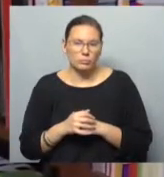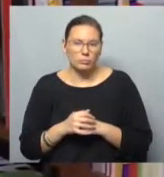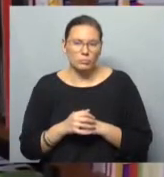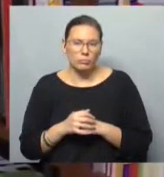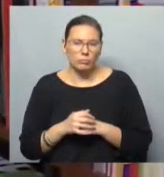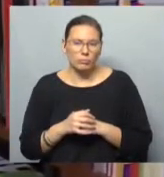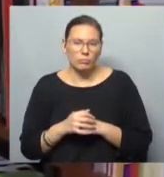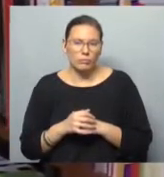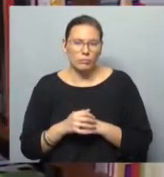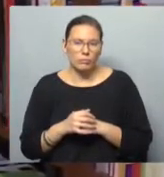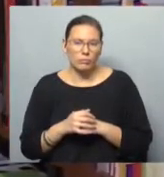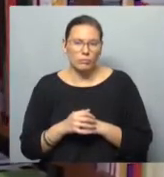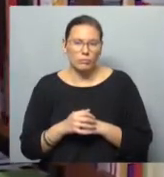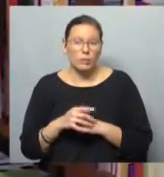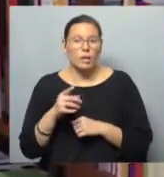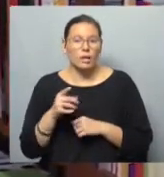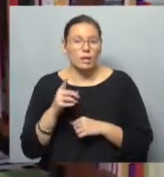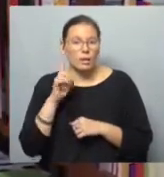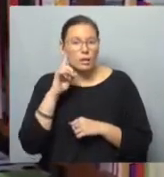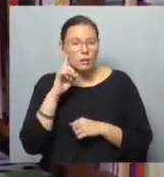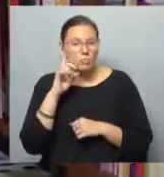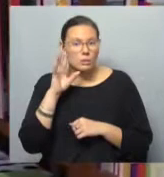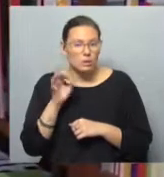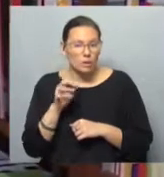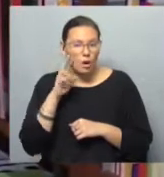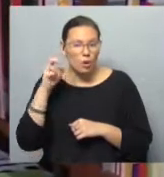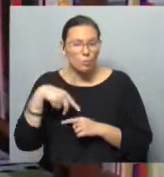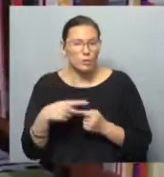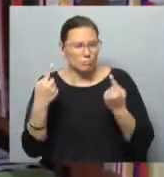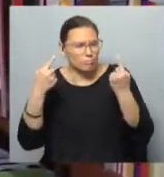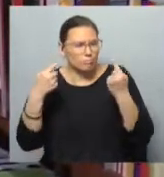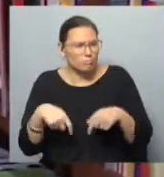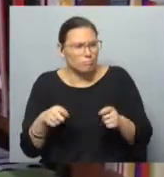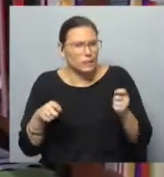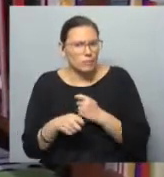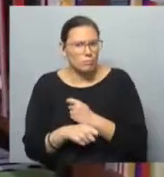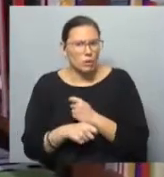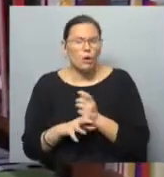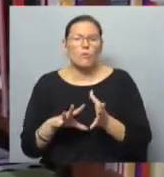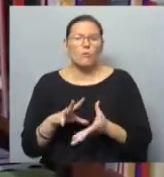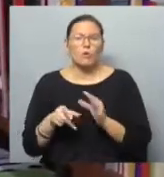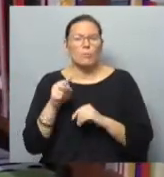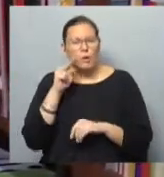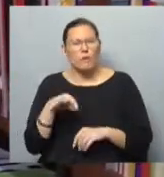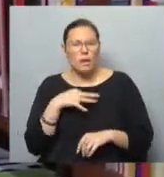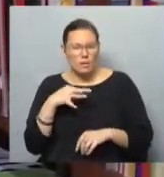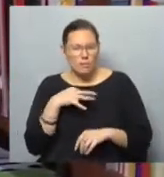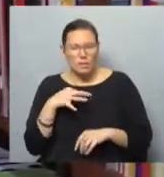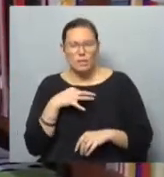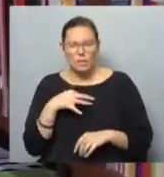Y en ellas, digo, me parecía que el punto de vista había cambiado sustancialmente, el punto de vista en cuanto a cómo ver la vida,